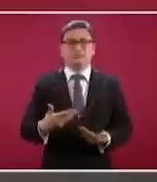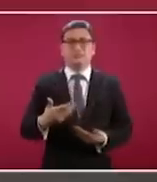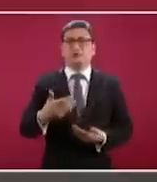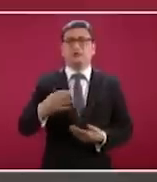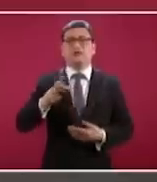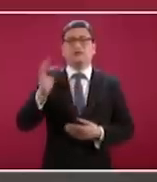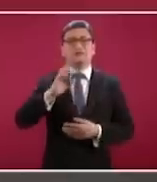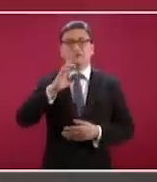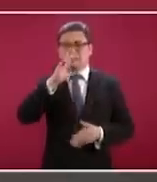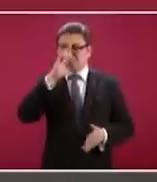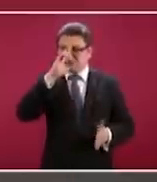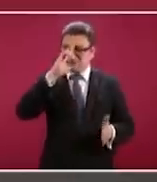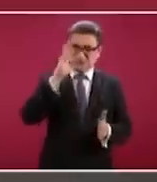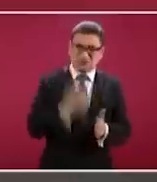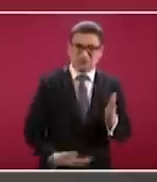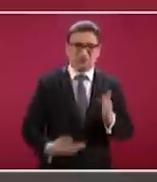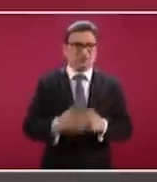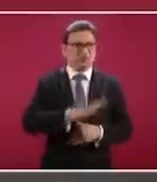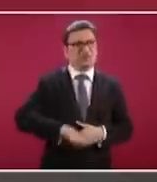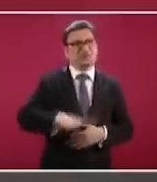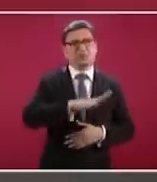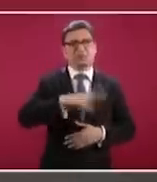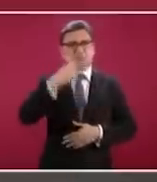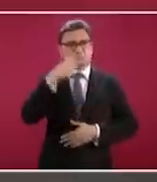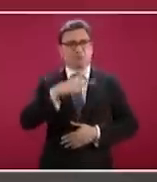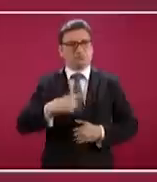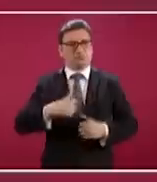una falta de respeto a nuestra soberanía,